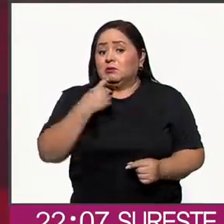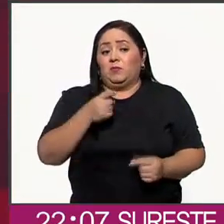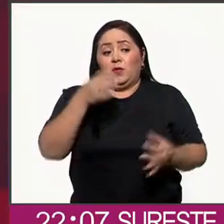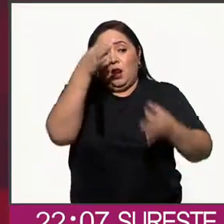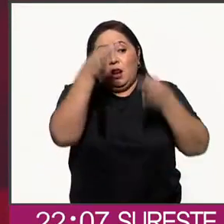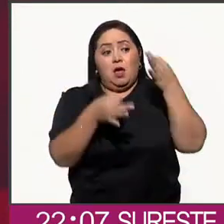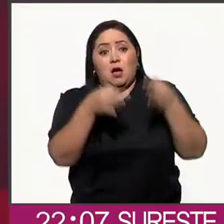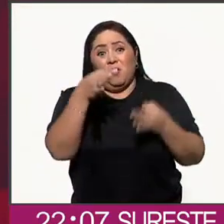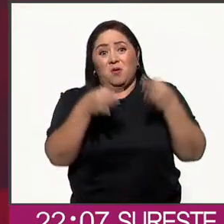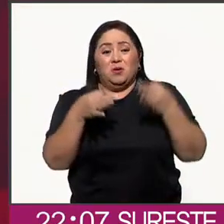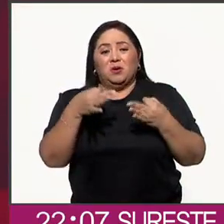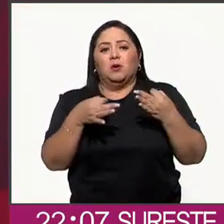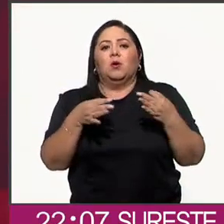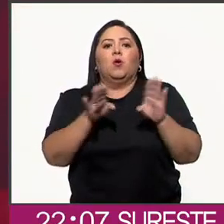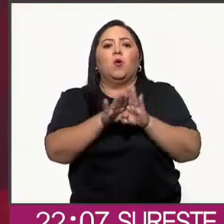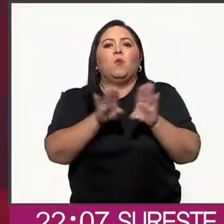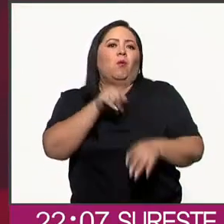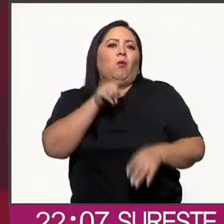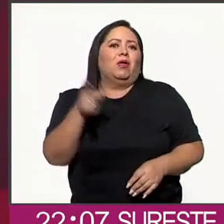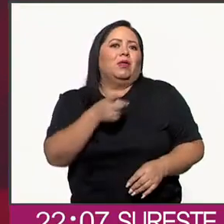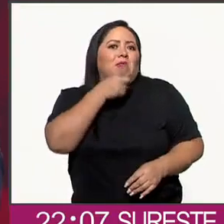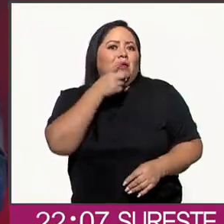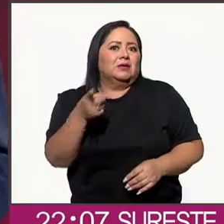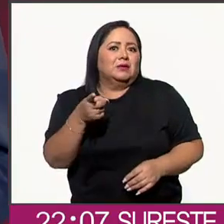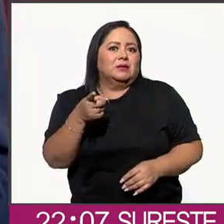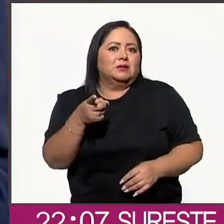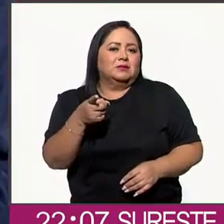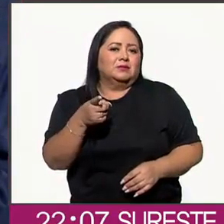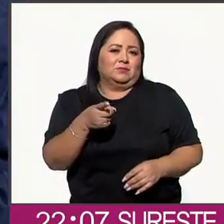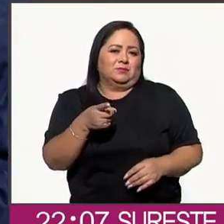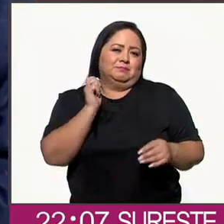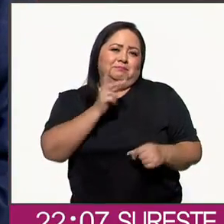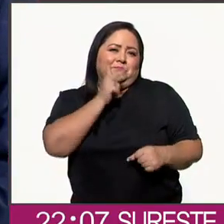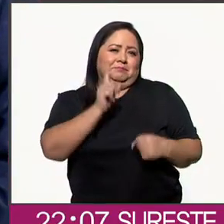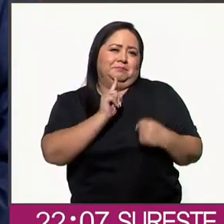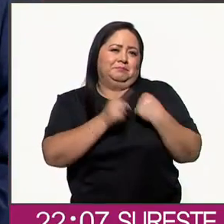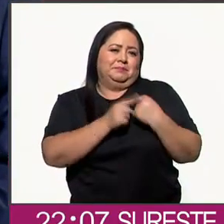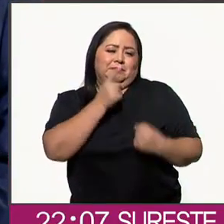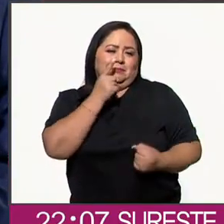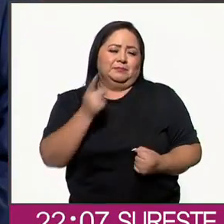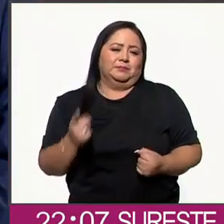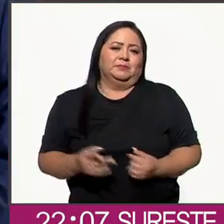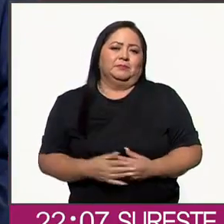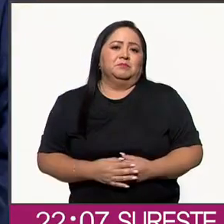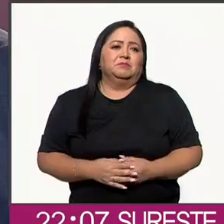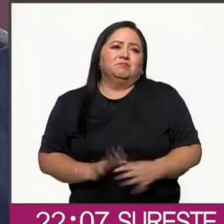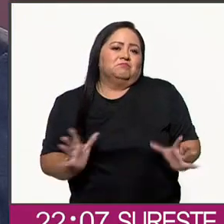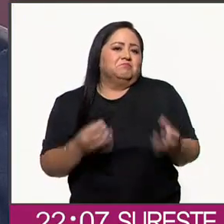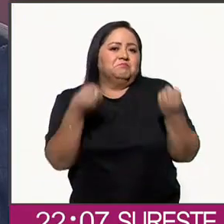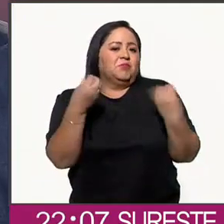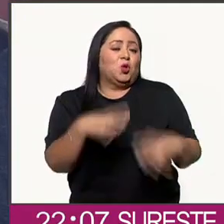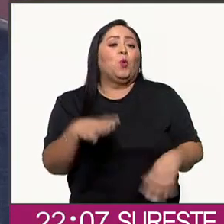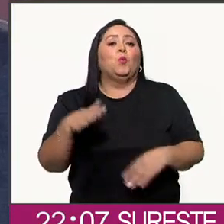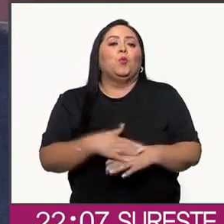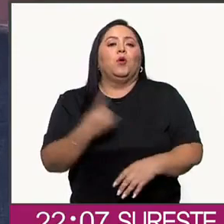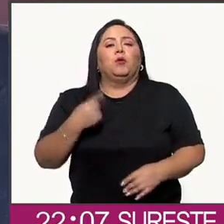como se dice coloquialmente, ya la perdimos. Yo creo